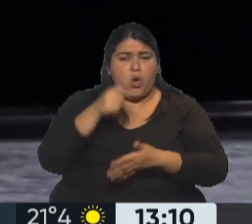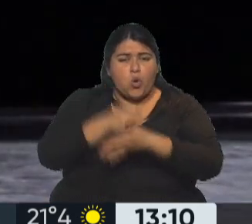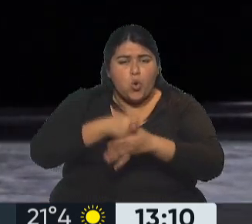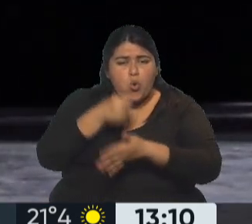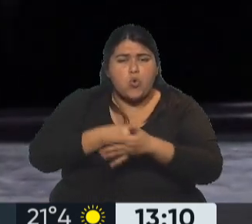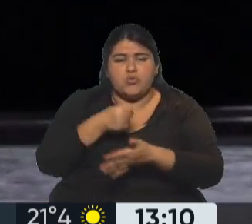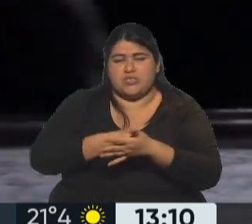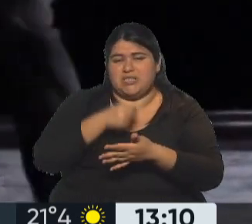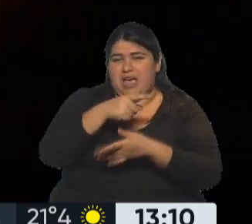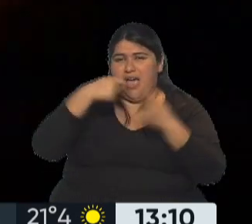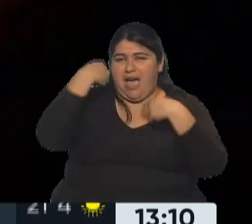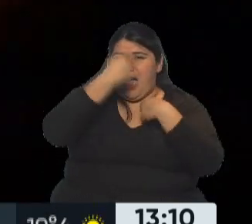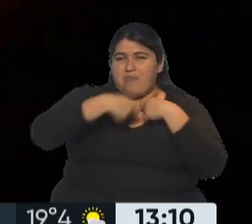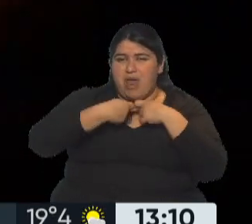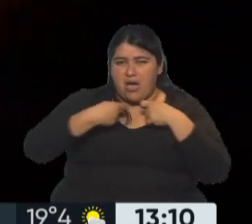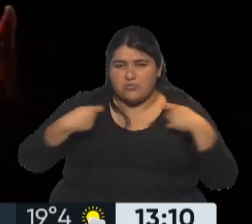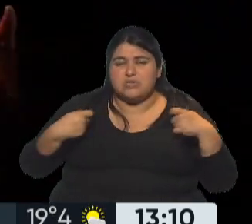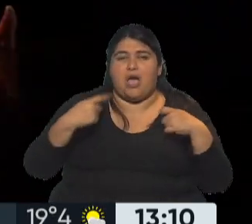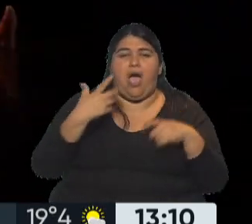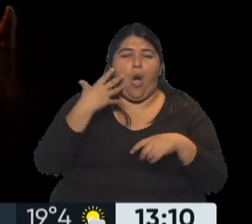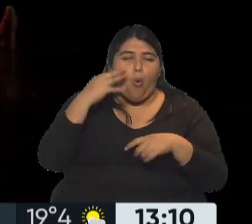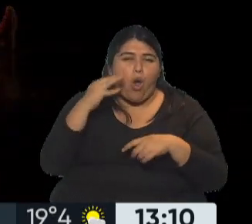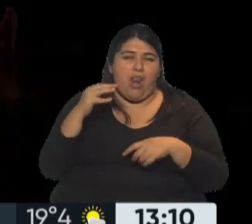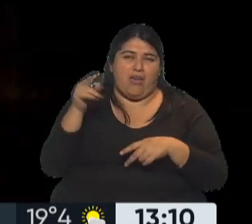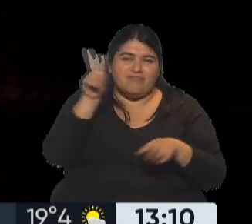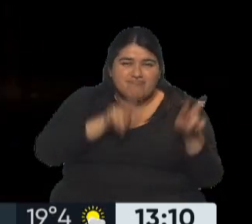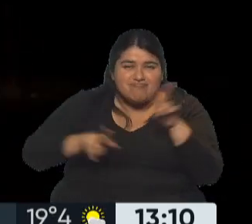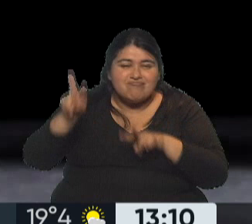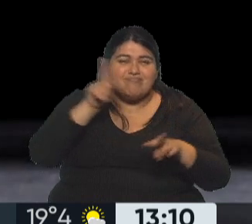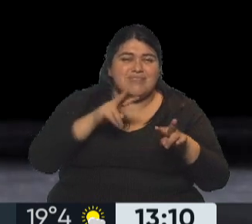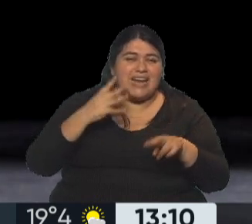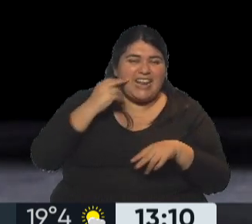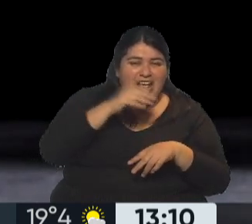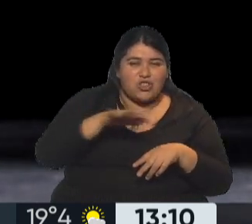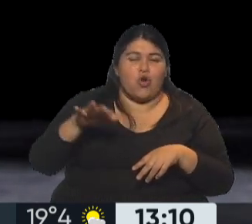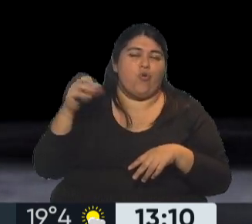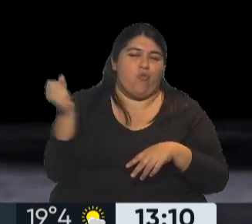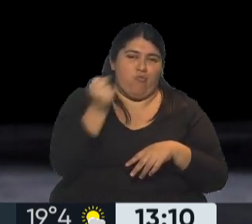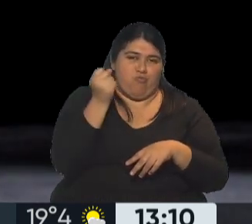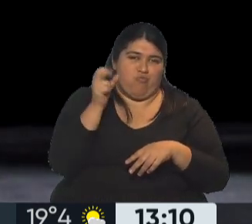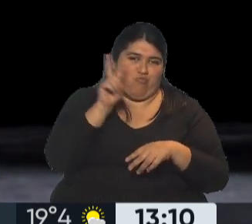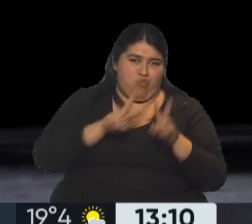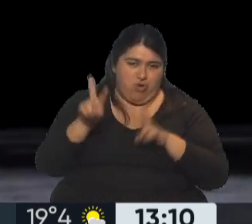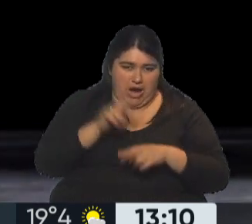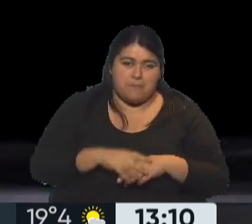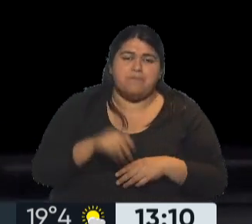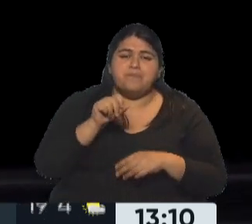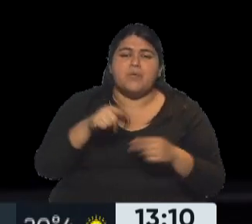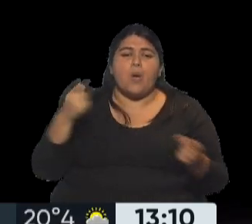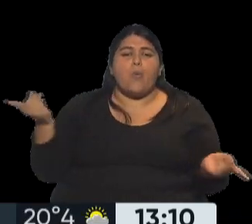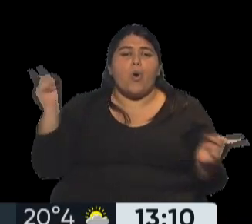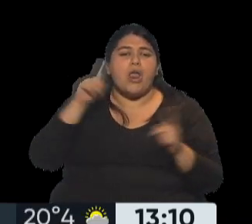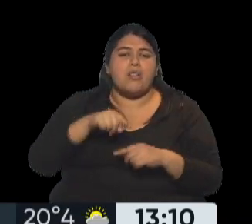a las abuelas hasta que aparezca el último de los nietos. Saben que esta es una nueva edición y que tiene la particularidad de la vuelta a